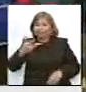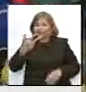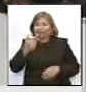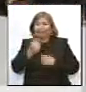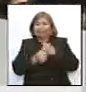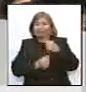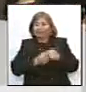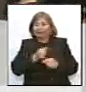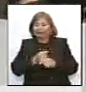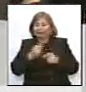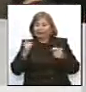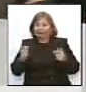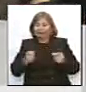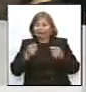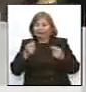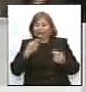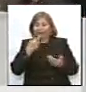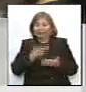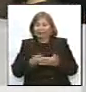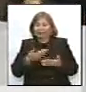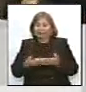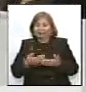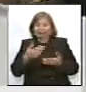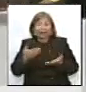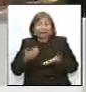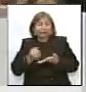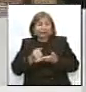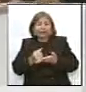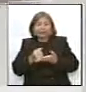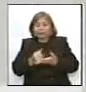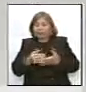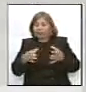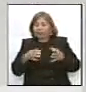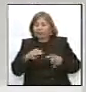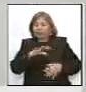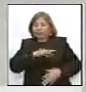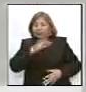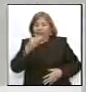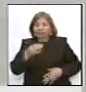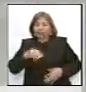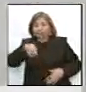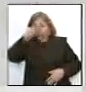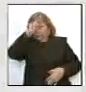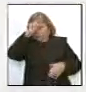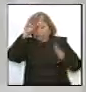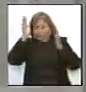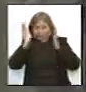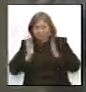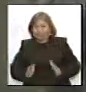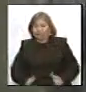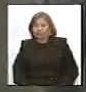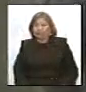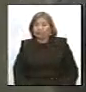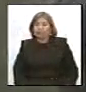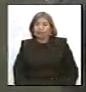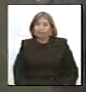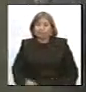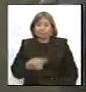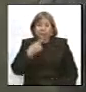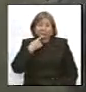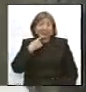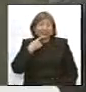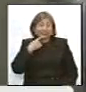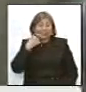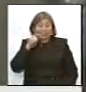consecutivo se realiza porque, según dijo, contribuye a formar espíritu de peruanidad. Esa es la forma